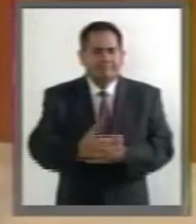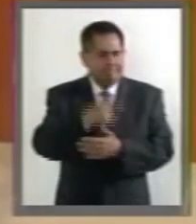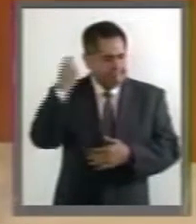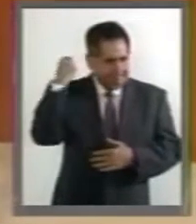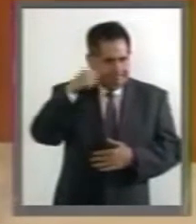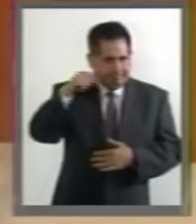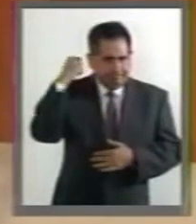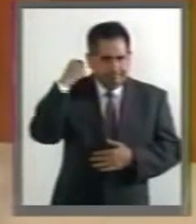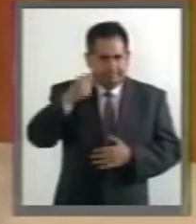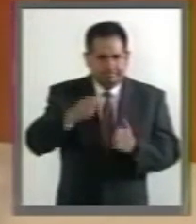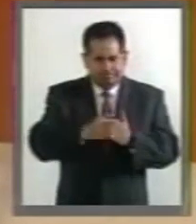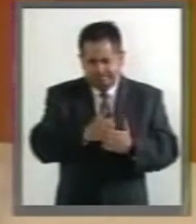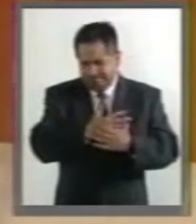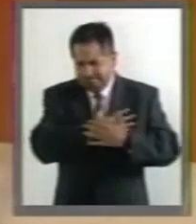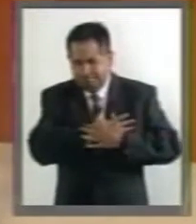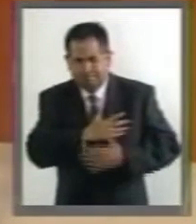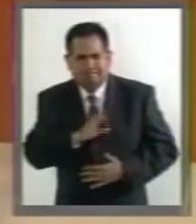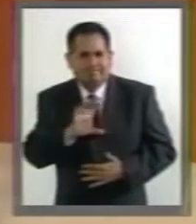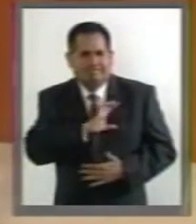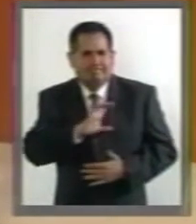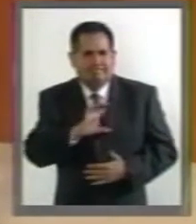mucho amor y cariño,